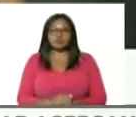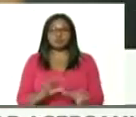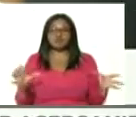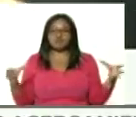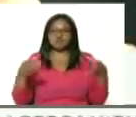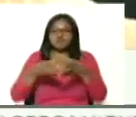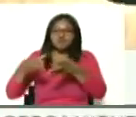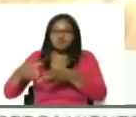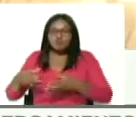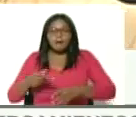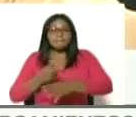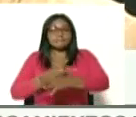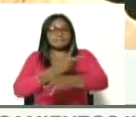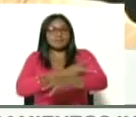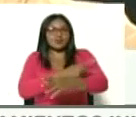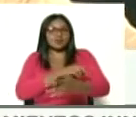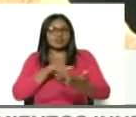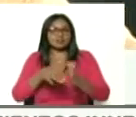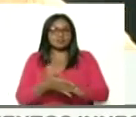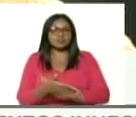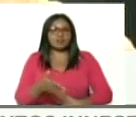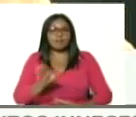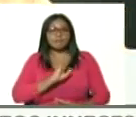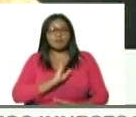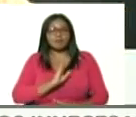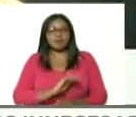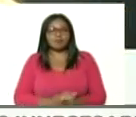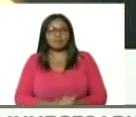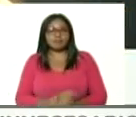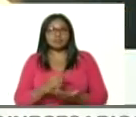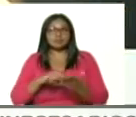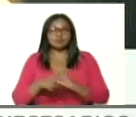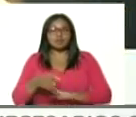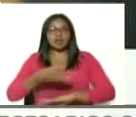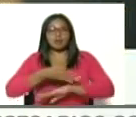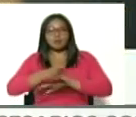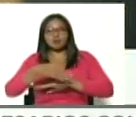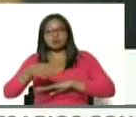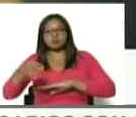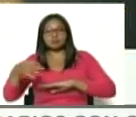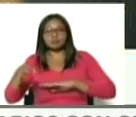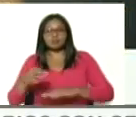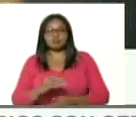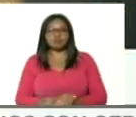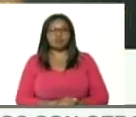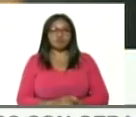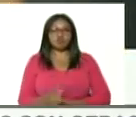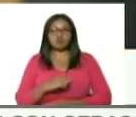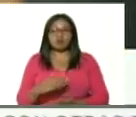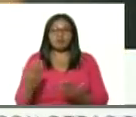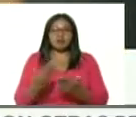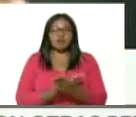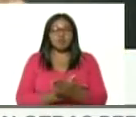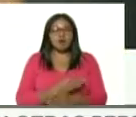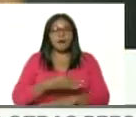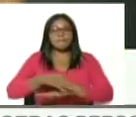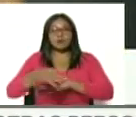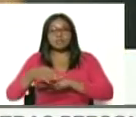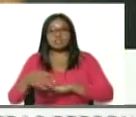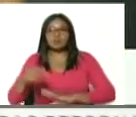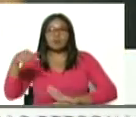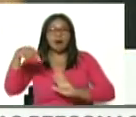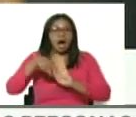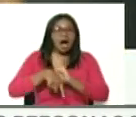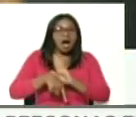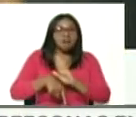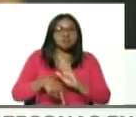parroquias nos constituye, ¿verdad?, lo que se llama el municipio. No estamos eliminando el municipio, estamos bajando del